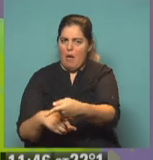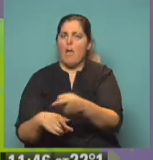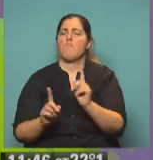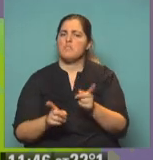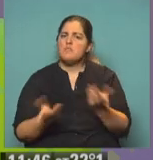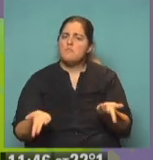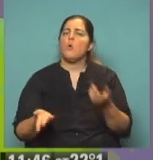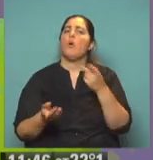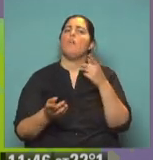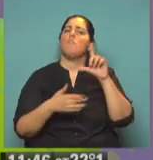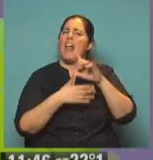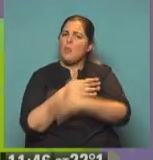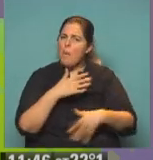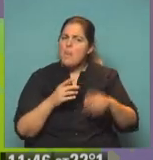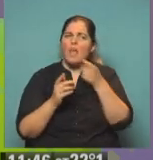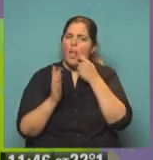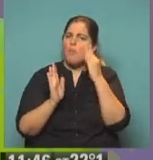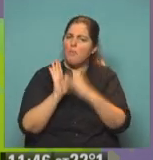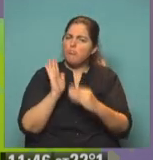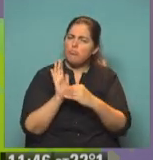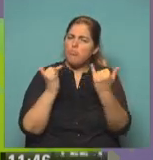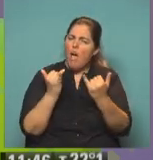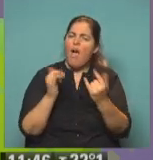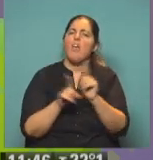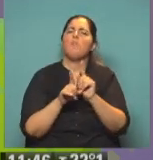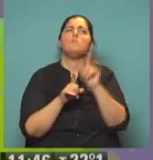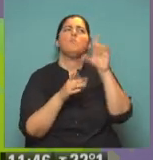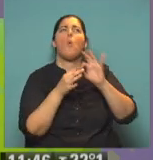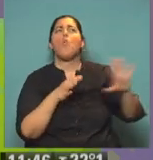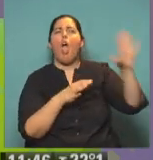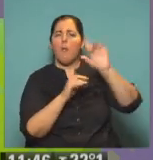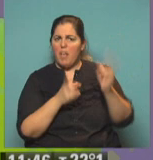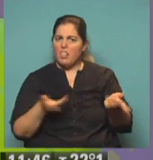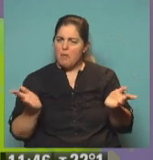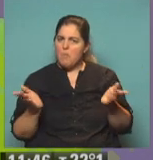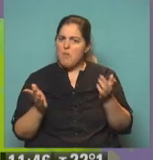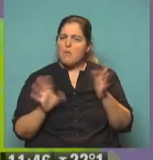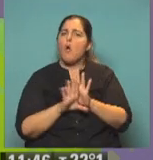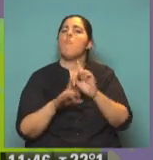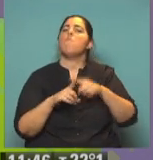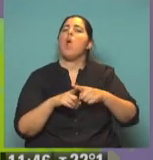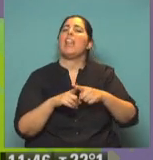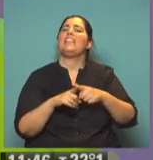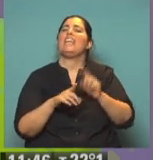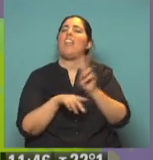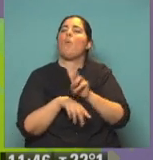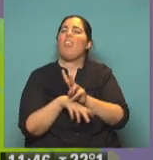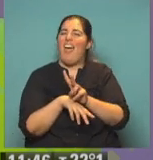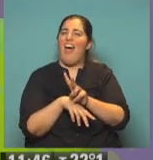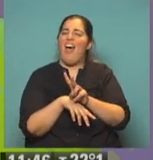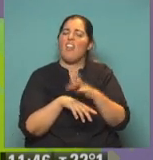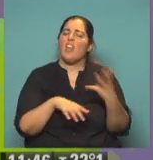propia Latinoamérica y por supuesto en Europa de política de cuidado y recuperar